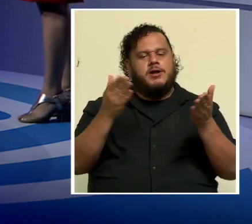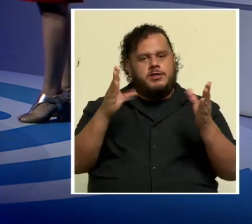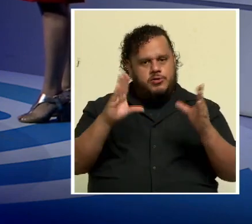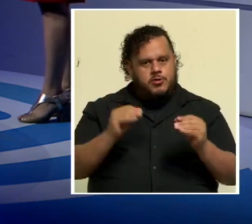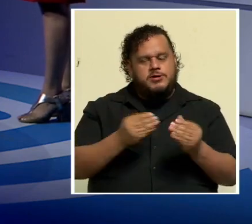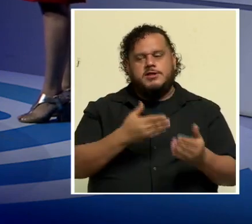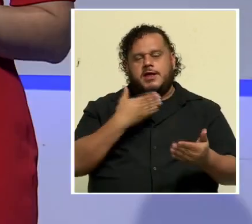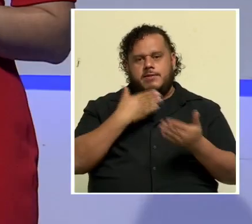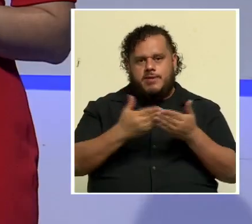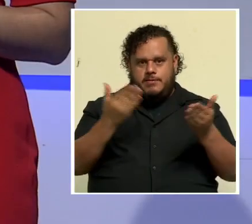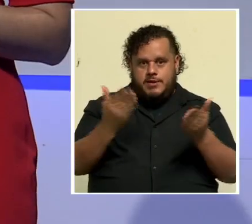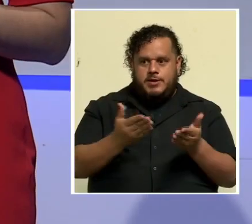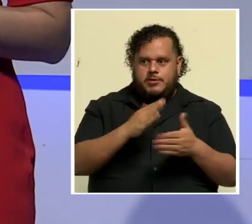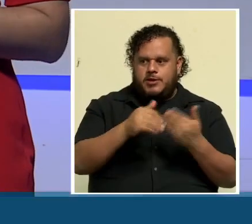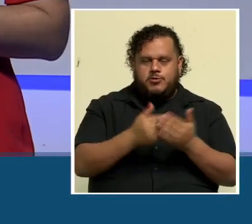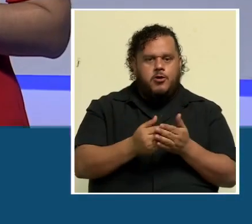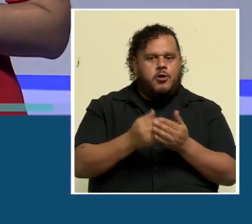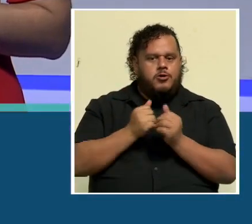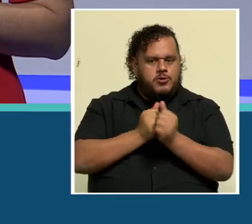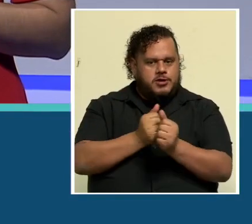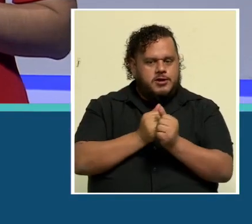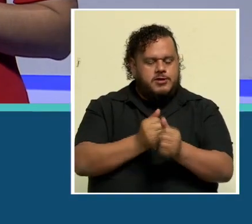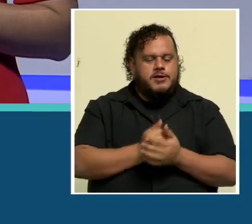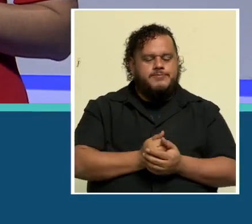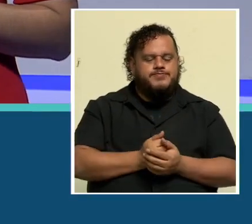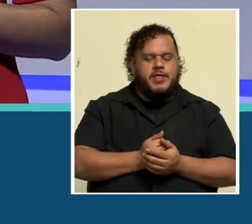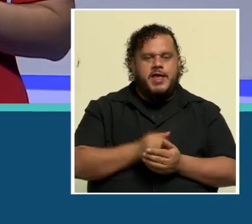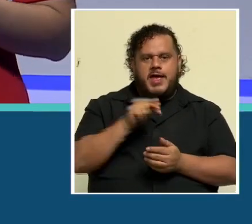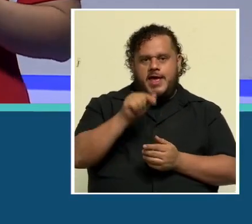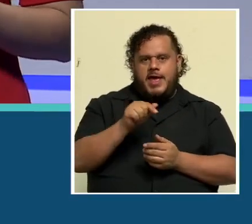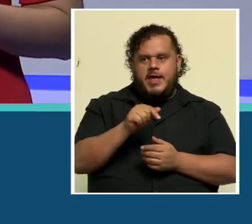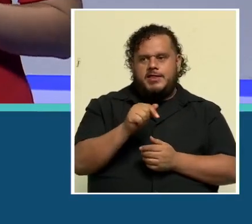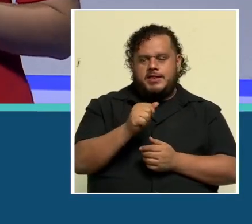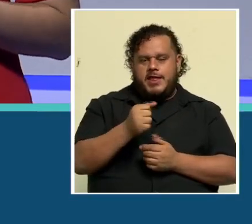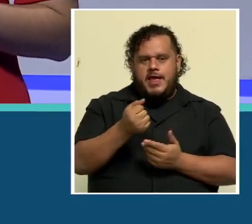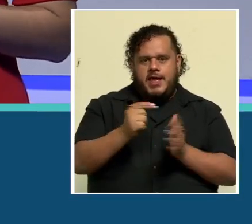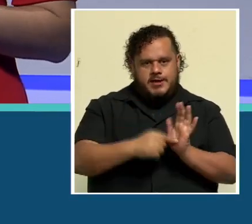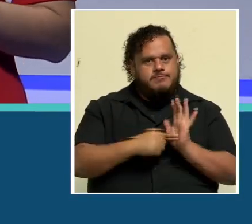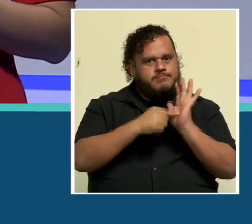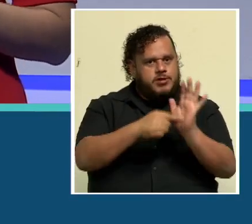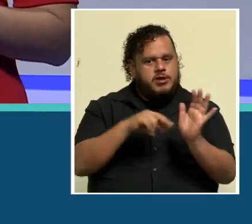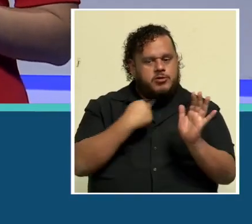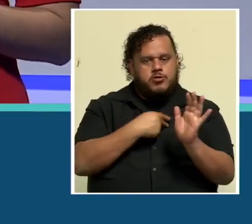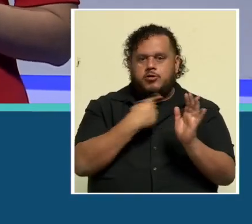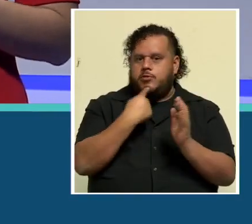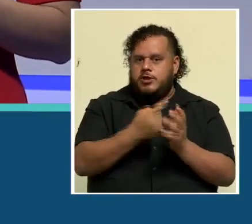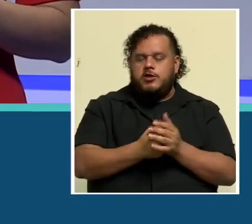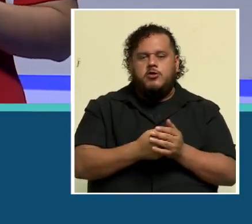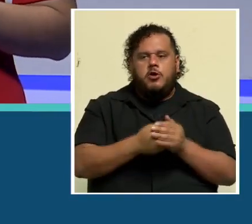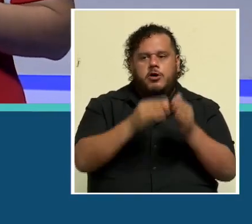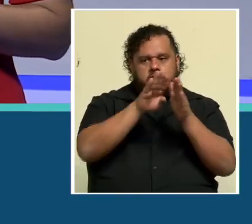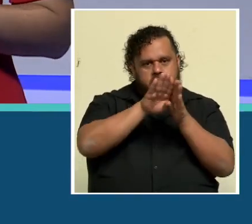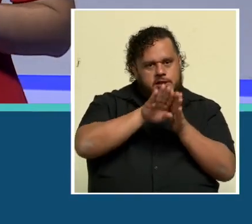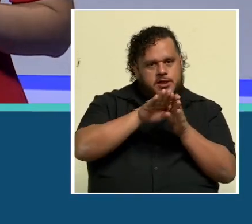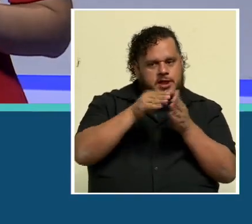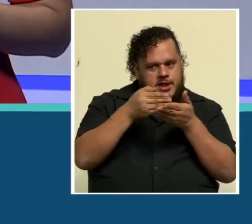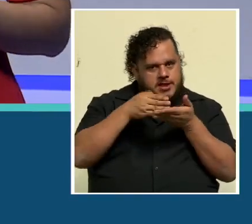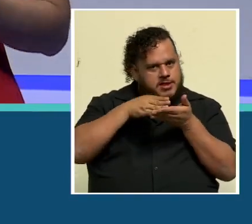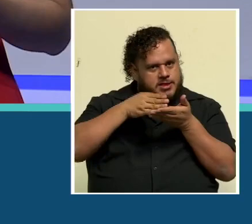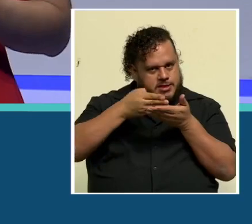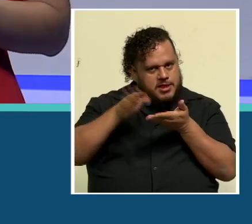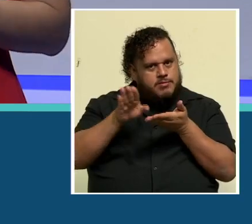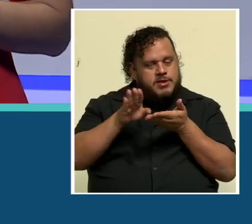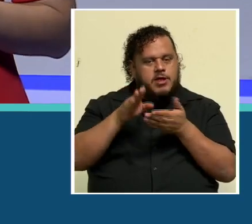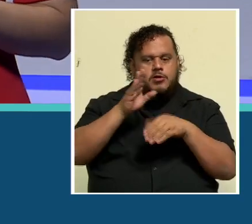gracias, y un saludo también para todos los que nos siguen. Este reportaje, el cual hemos denominado Desplazados por la Pandemia,